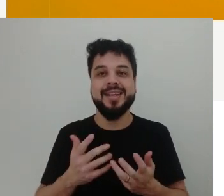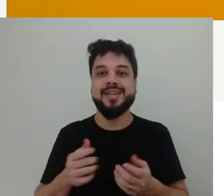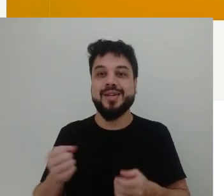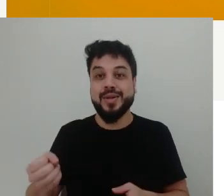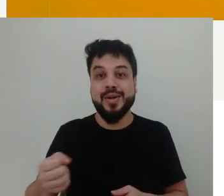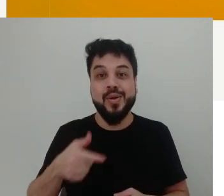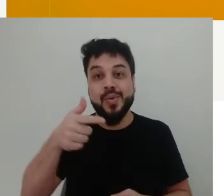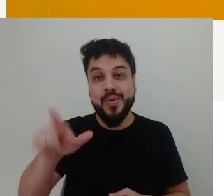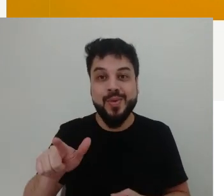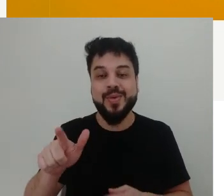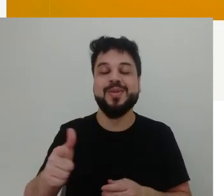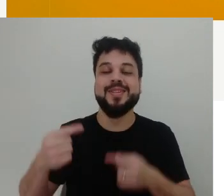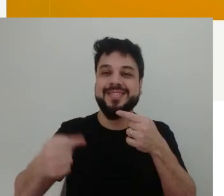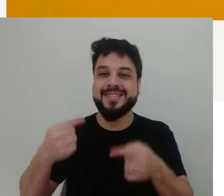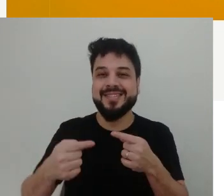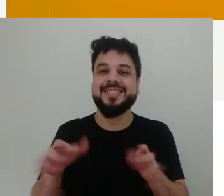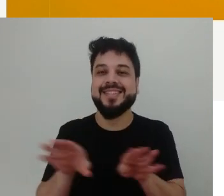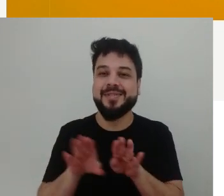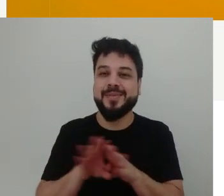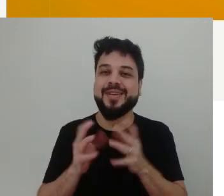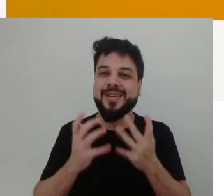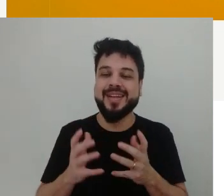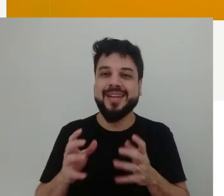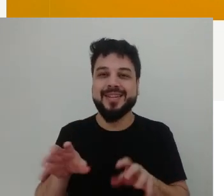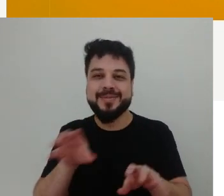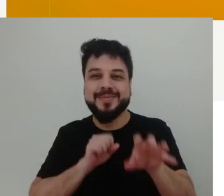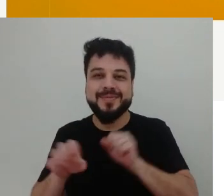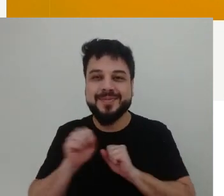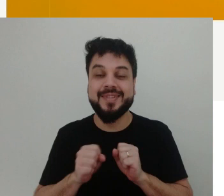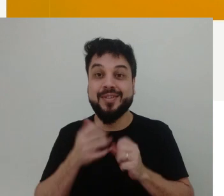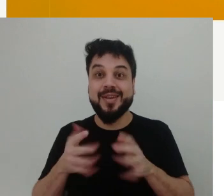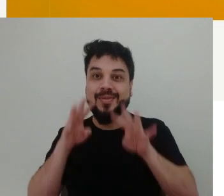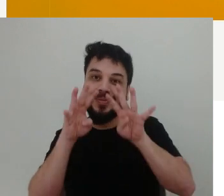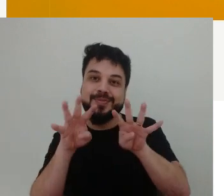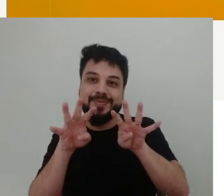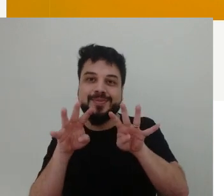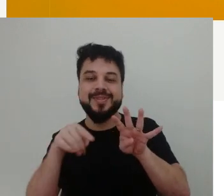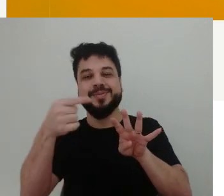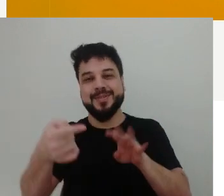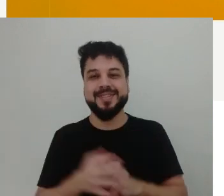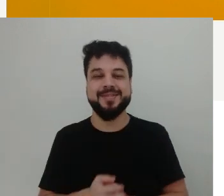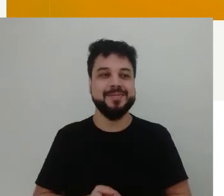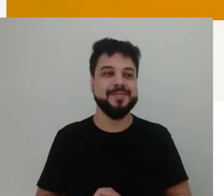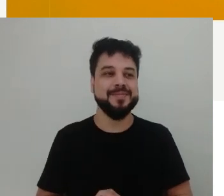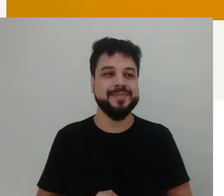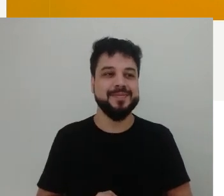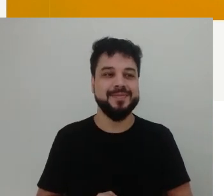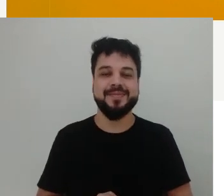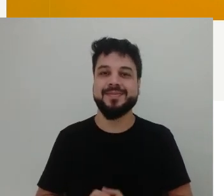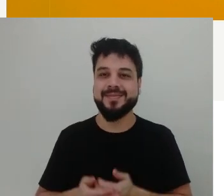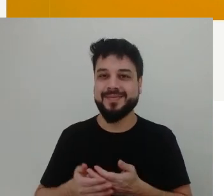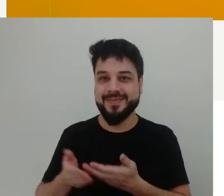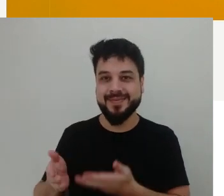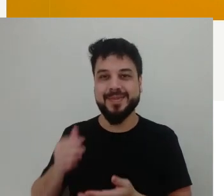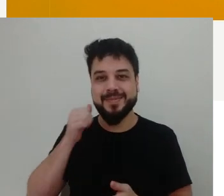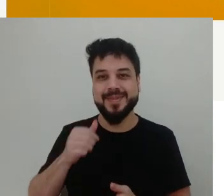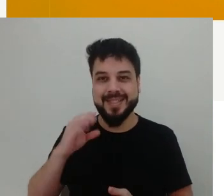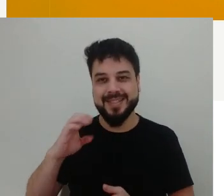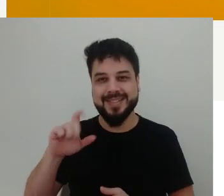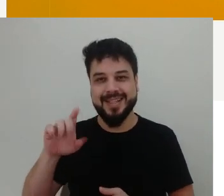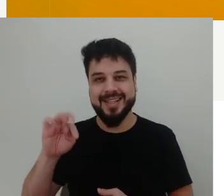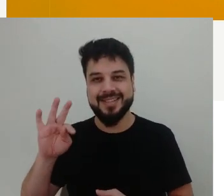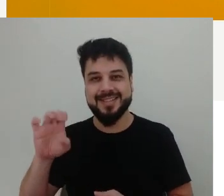Entonces falo yo. Fale, Eduardo. También agradezco, Diana, obrigado, y espero